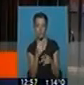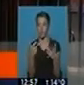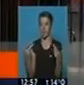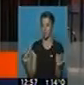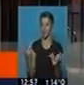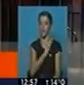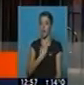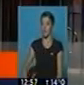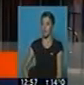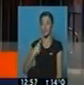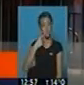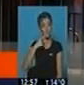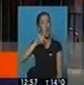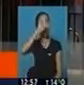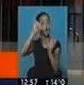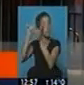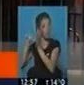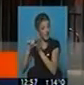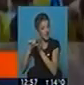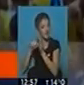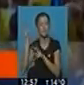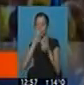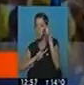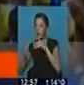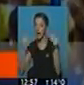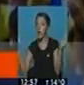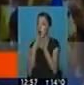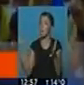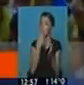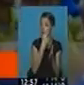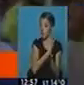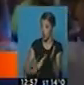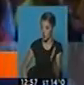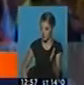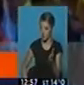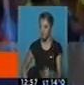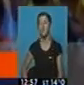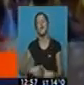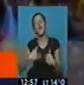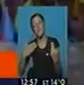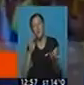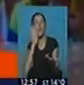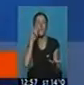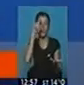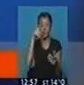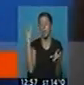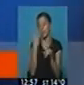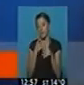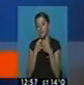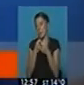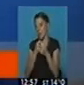golpe externo. Lo del golpe es como siempre, digamos, que Estados Unidos conspira, es posible que conspire todo el tiempo. Ahora, el problema es por qué en ciertos